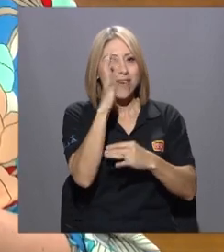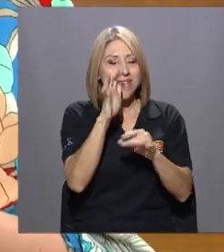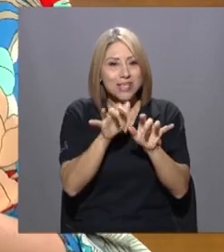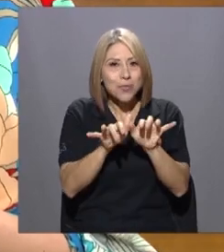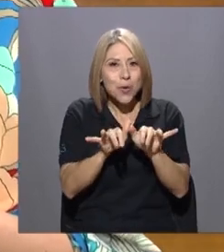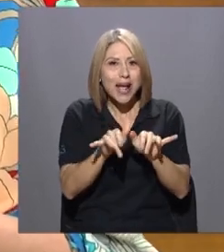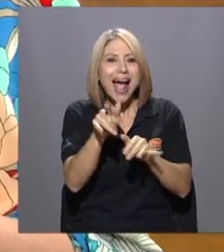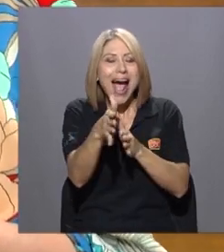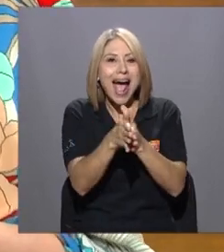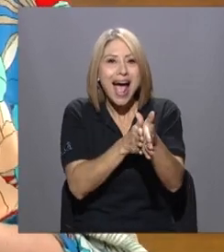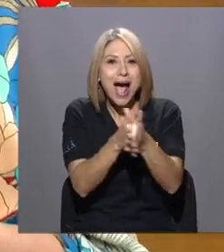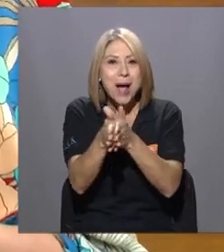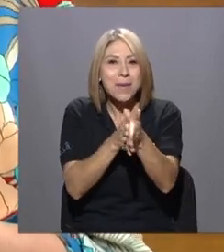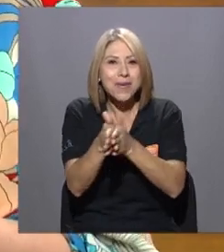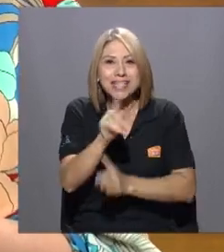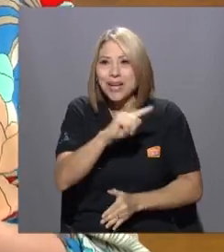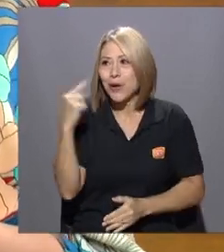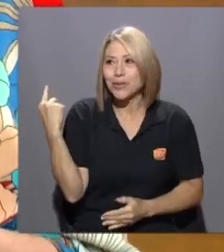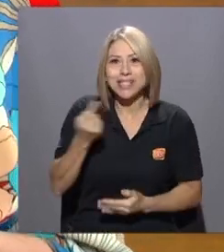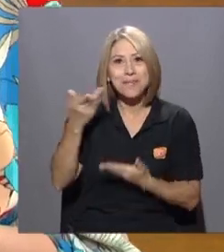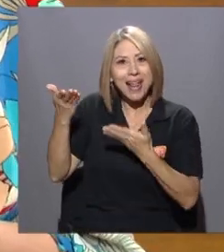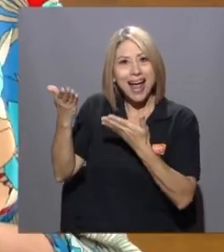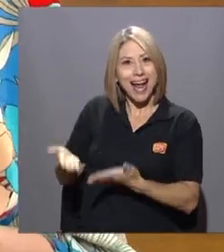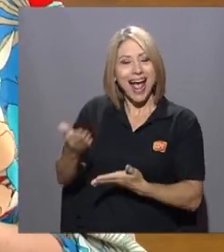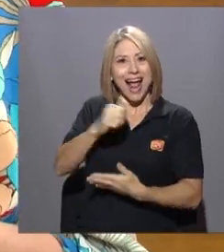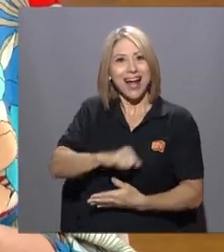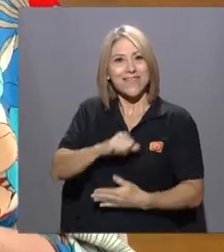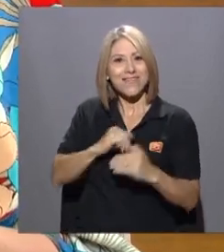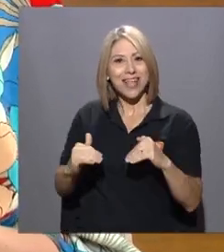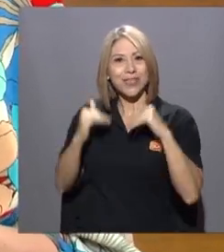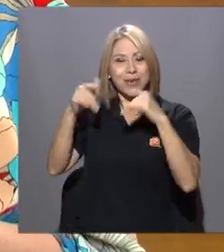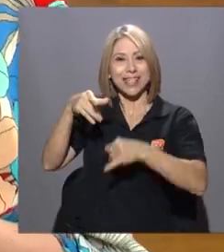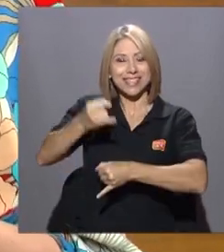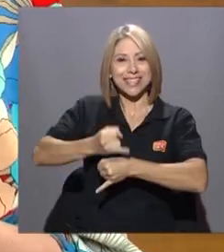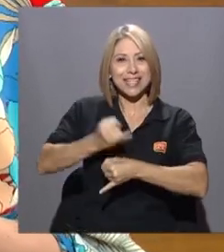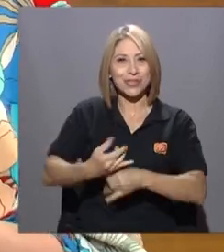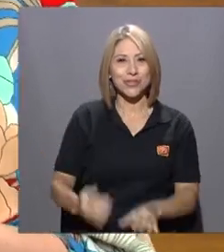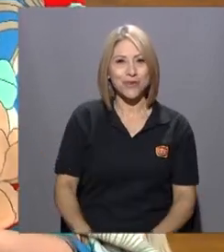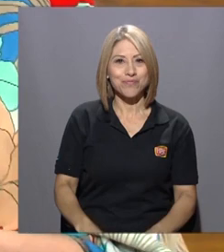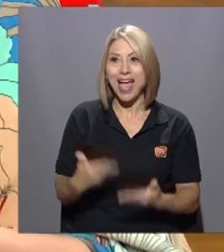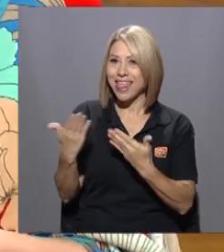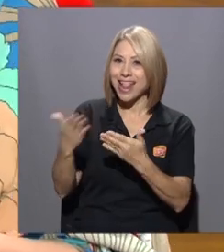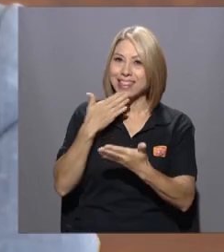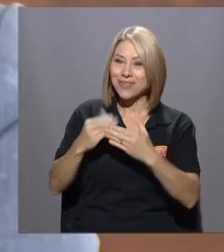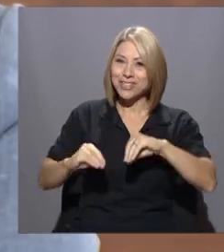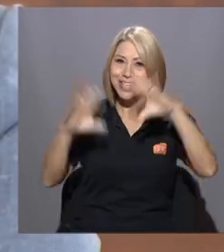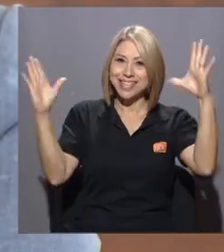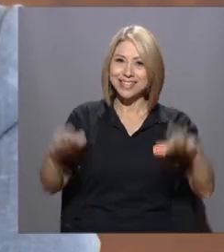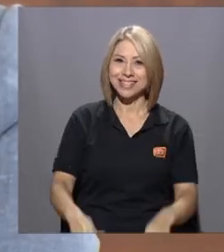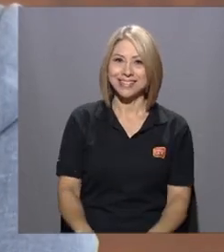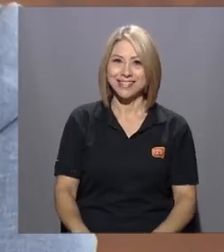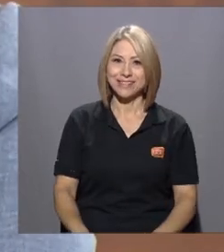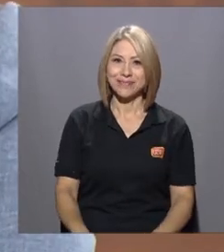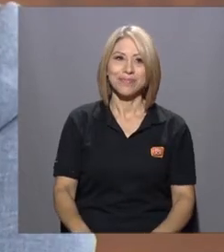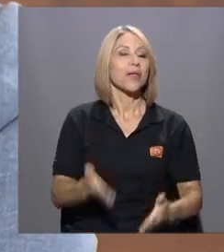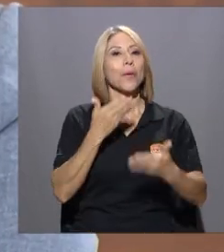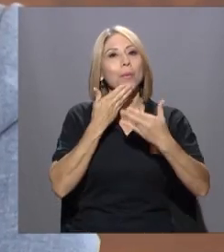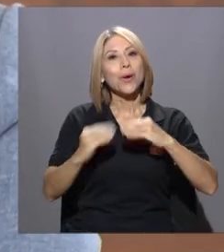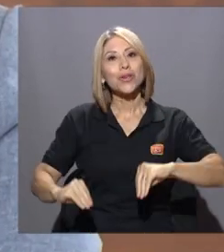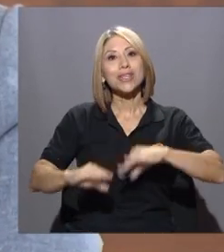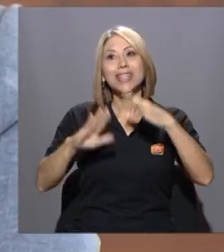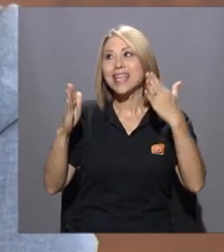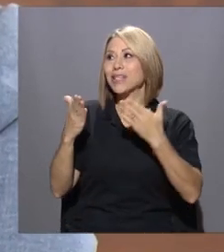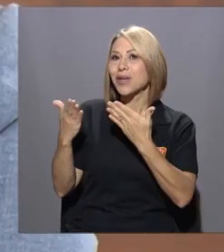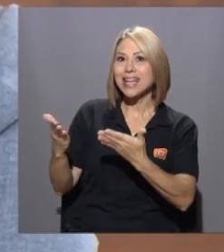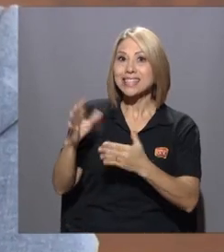Aproveche que no siempre tenemos al rector de esta institución. Y adelante, buenos días. Buenos días, don Henning, ¿qué